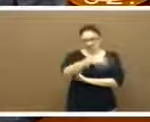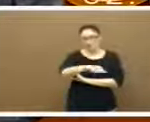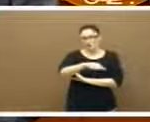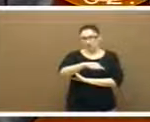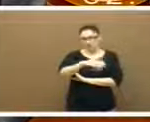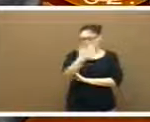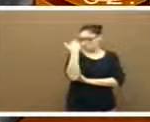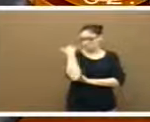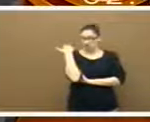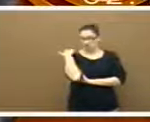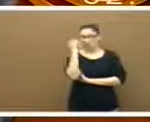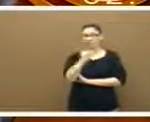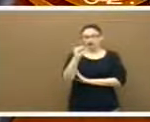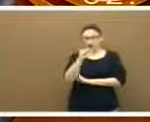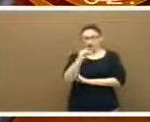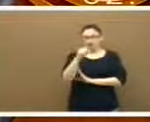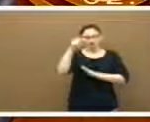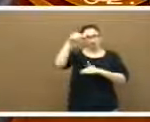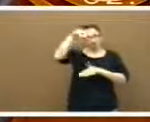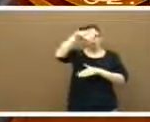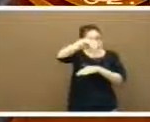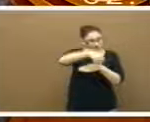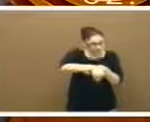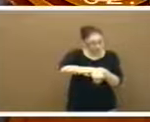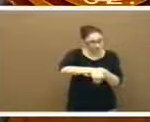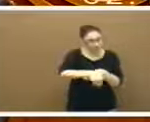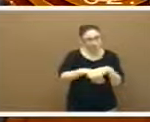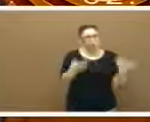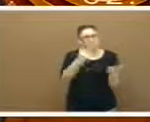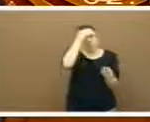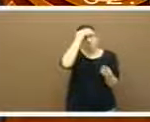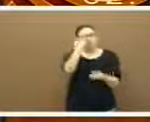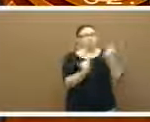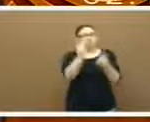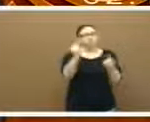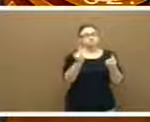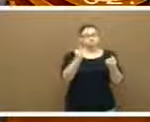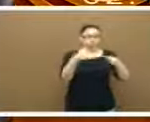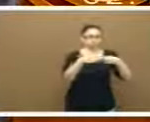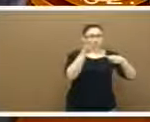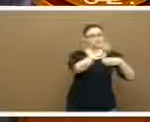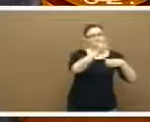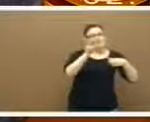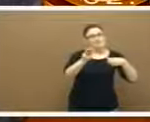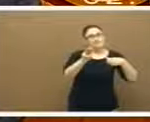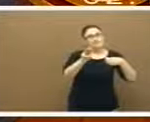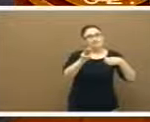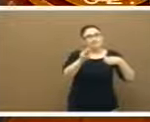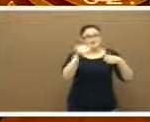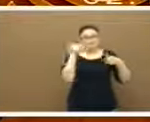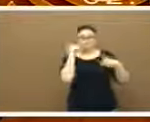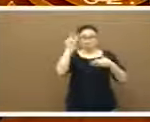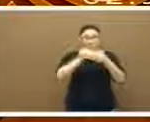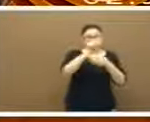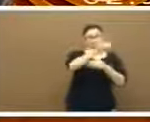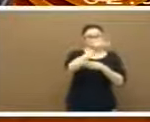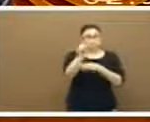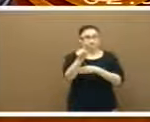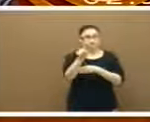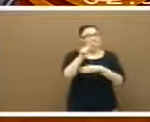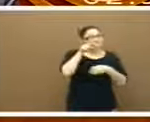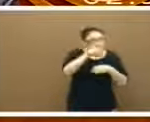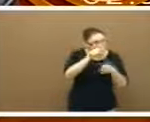últimos años han ido decayendo. Yo creo que los presupuestos primeros del Partido Popular, del Gobierno del Partido Popular, aquellos del 2011, fueron